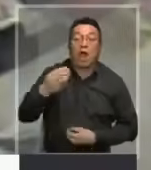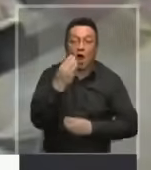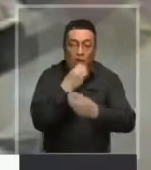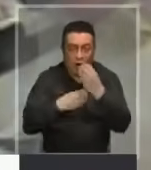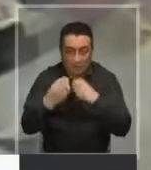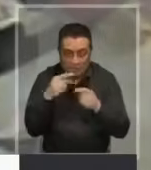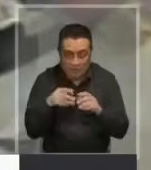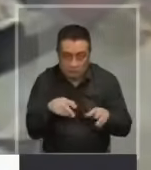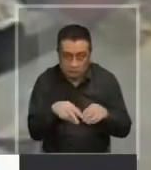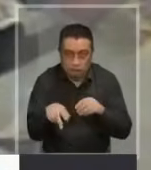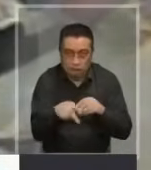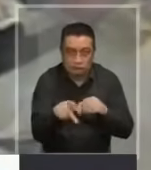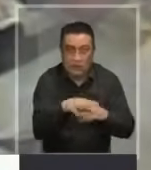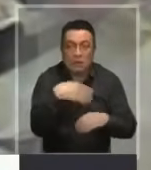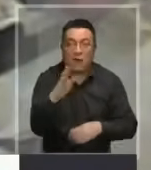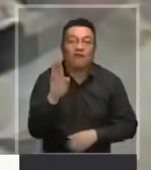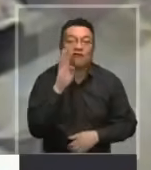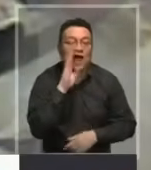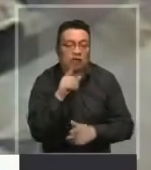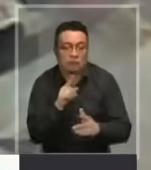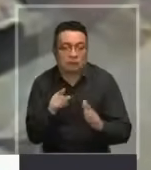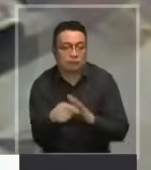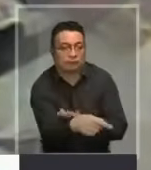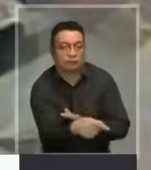se dirige hacia los baños.